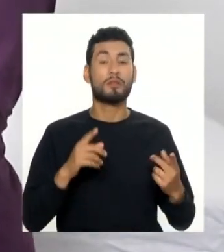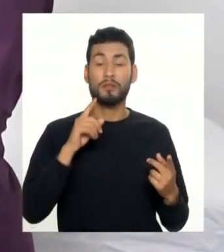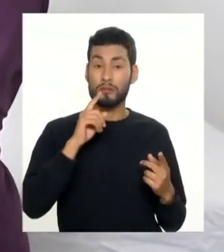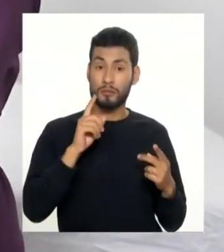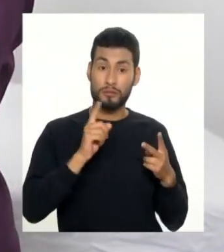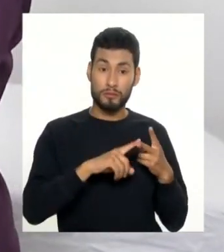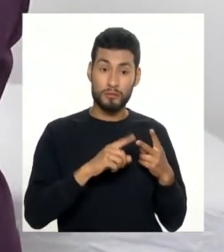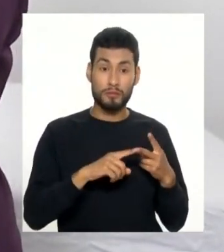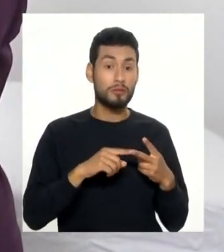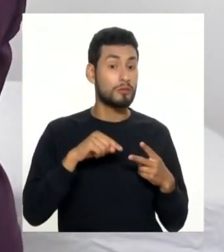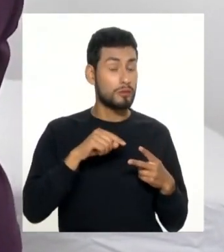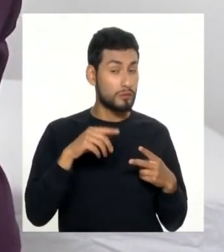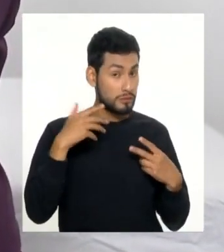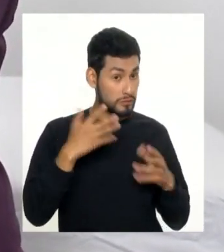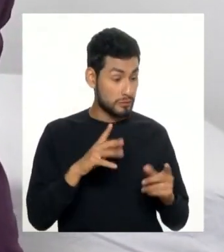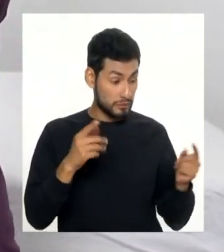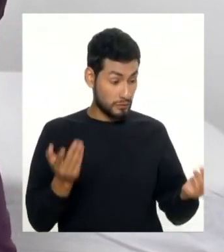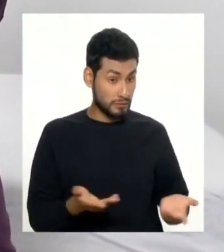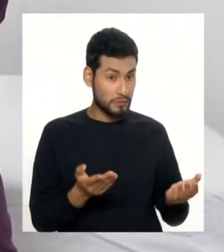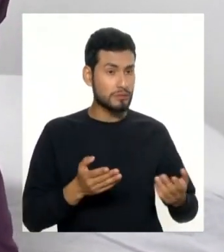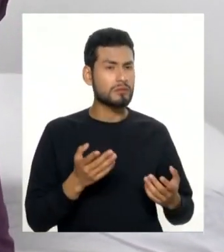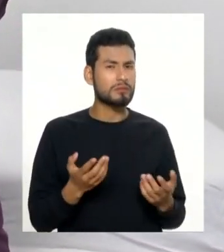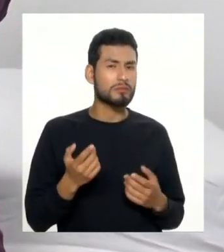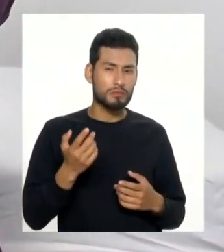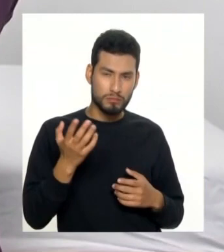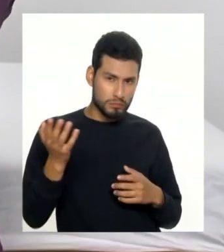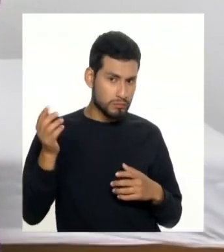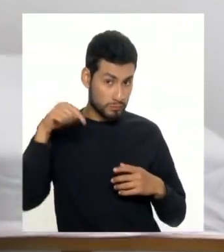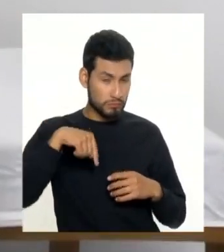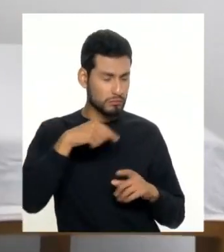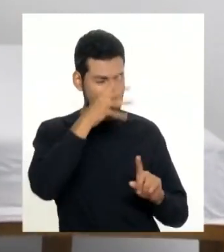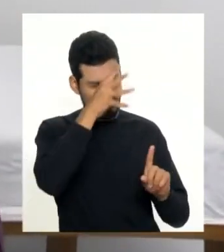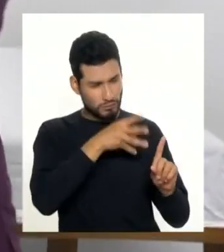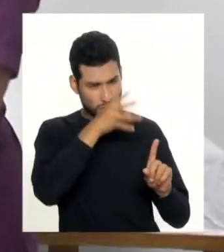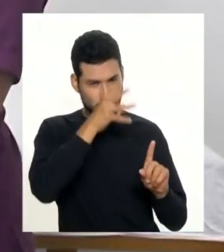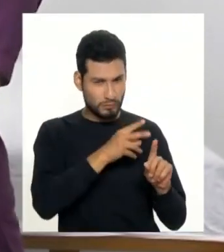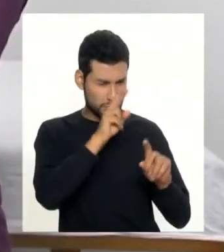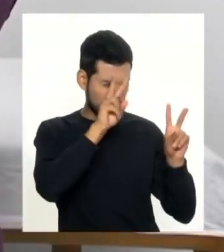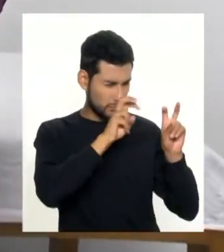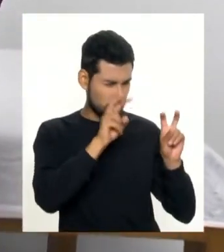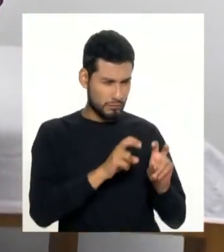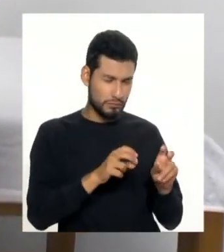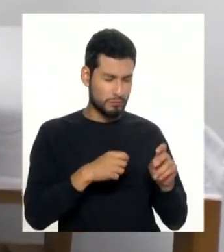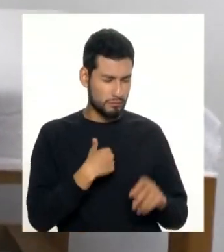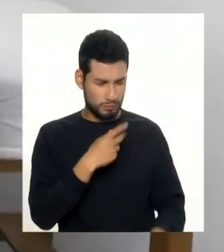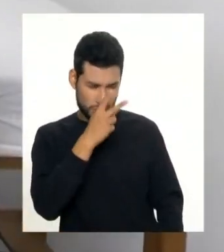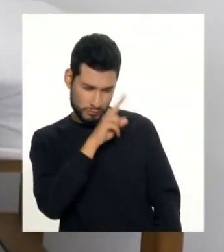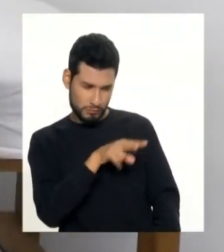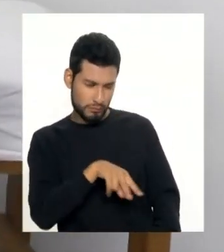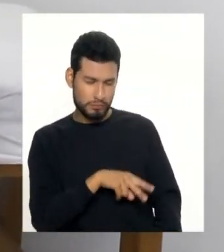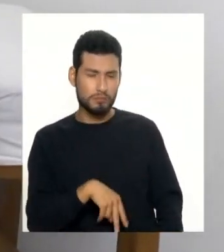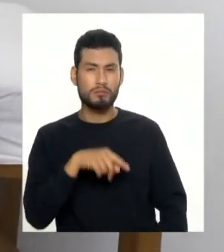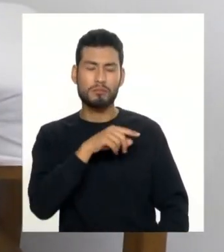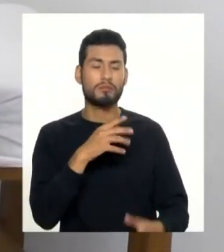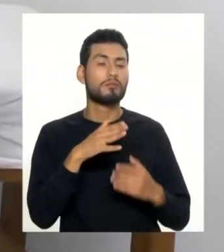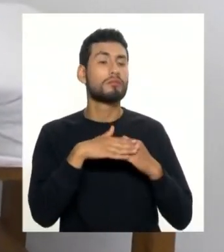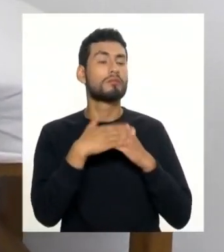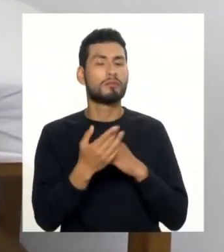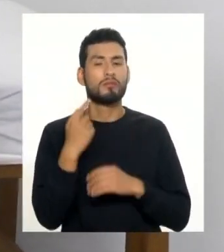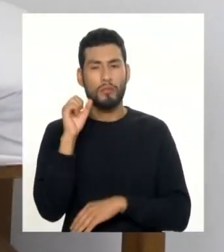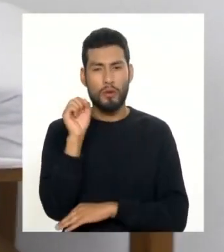segundo es de que cuando ya están aquí se les hace una evaluación, ¿no? Una anamnesis, luego una evaluación